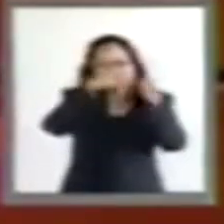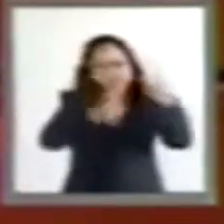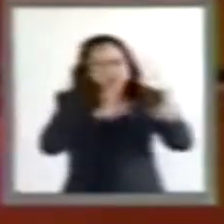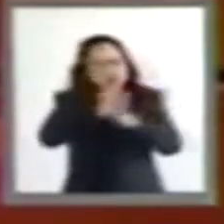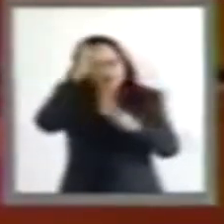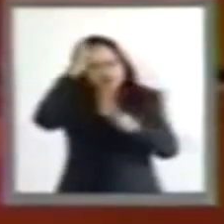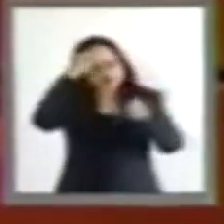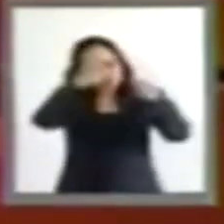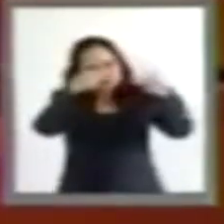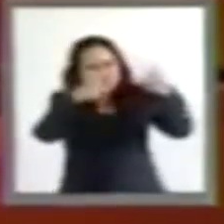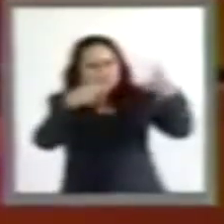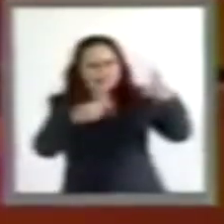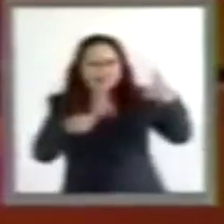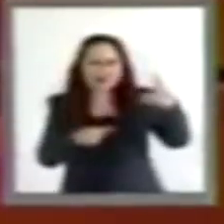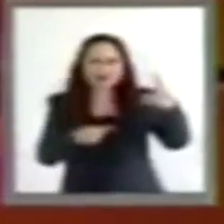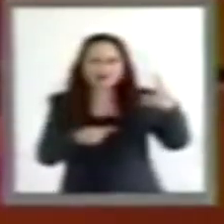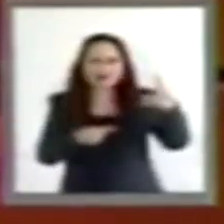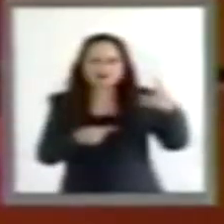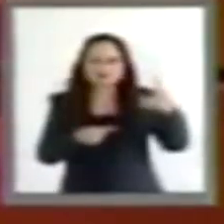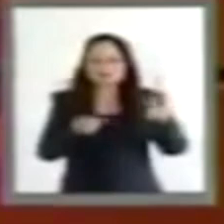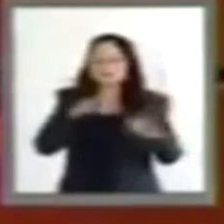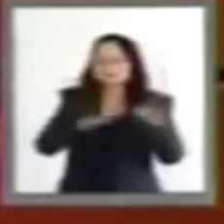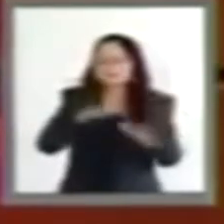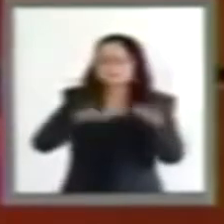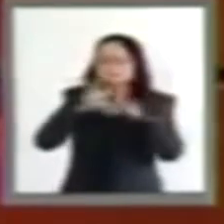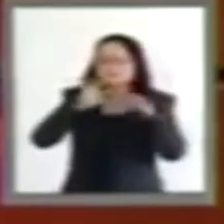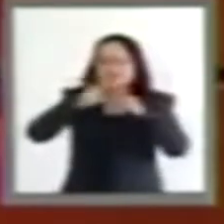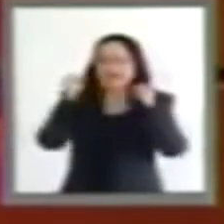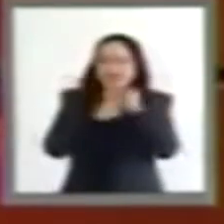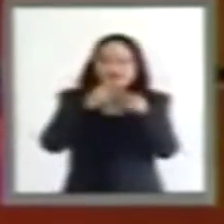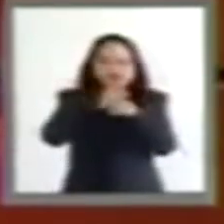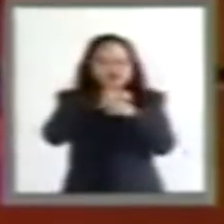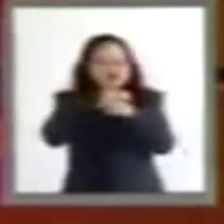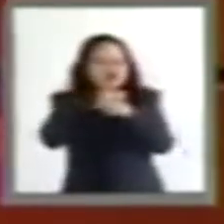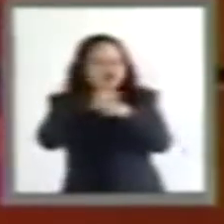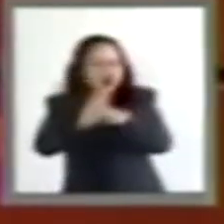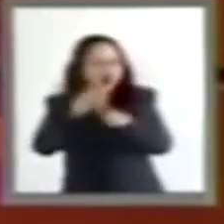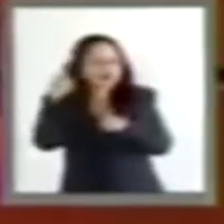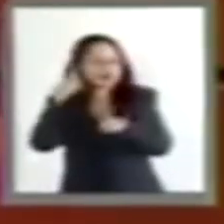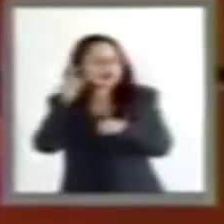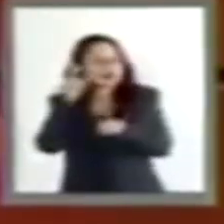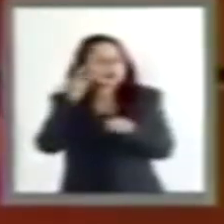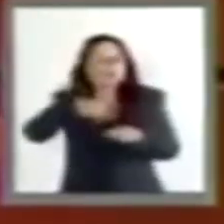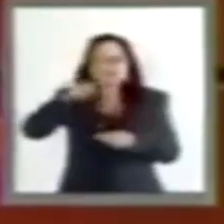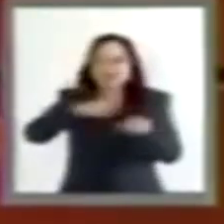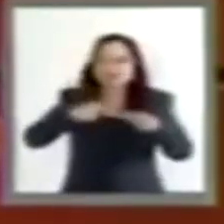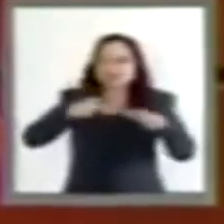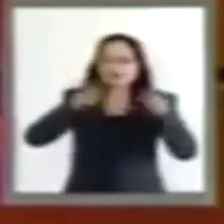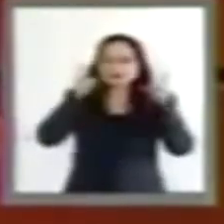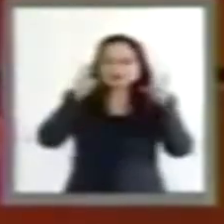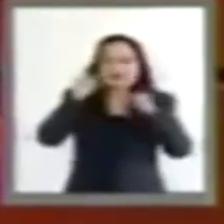tontos, por decirlo, pues de una manera que no lastime los castos oídos de mis